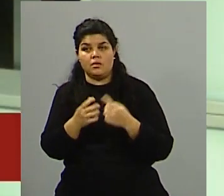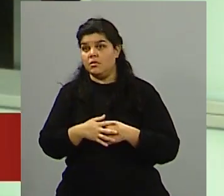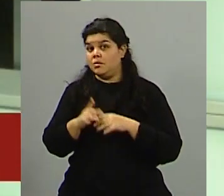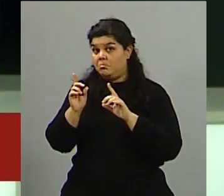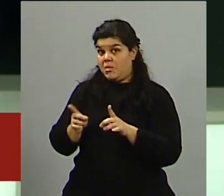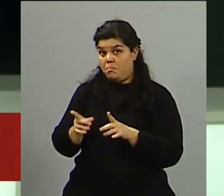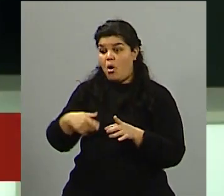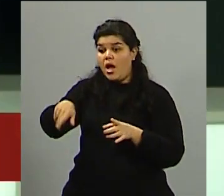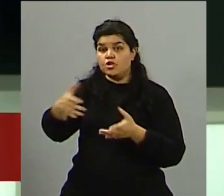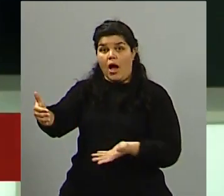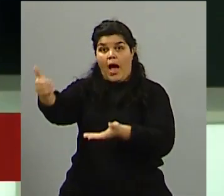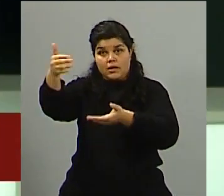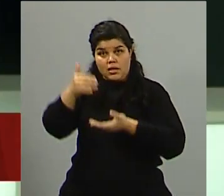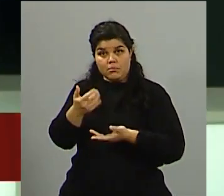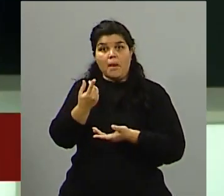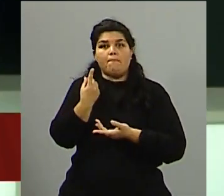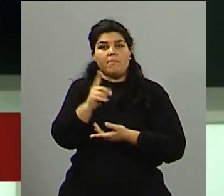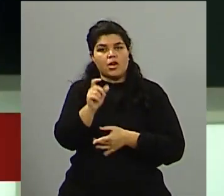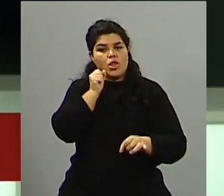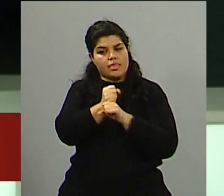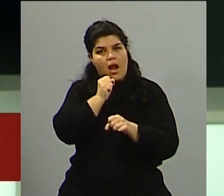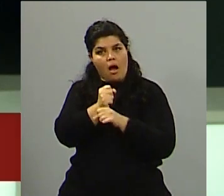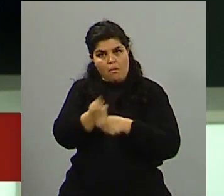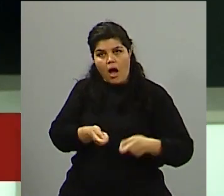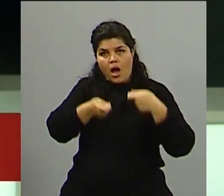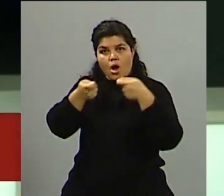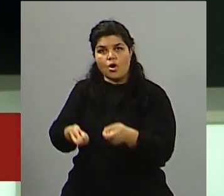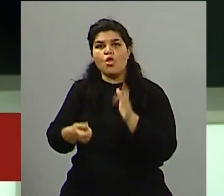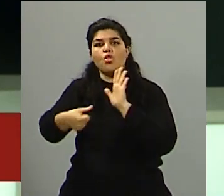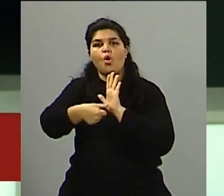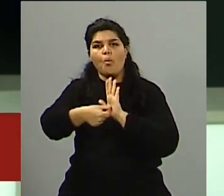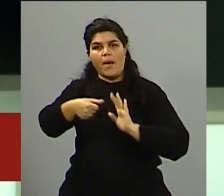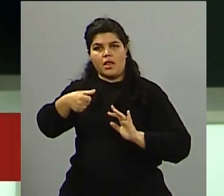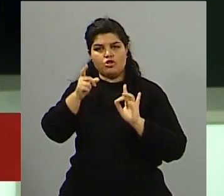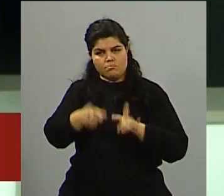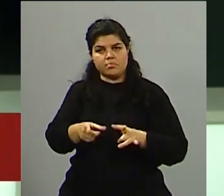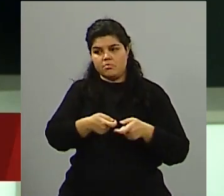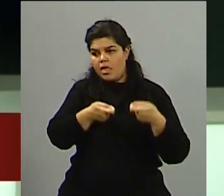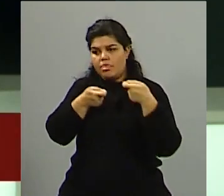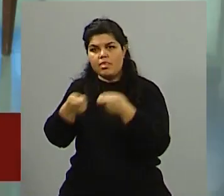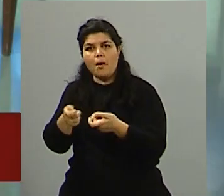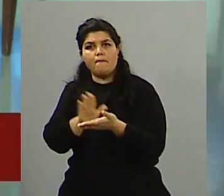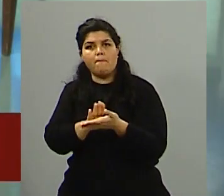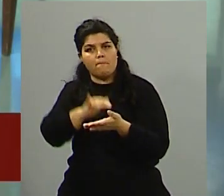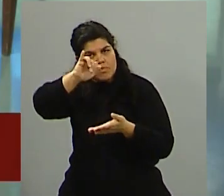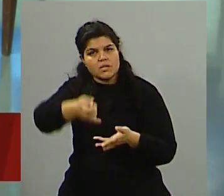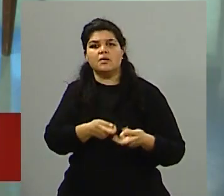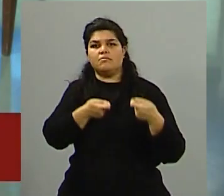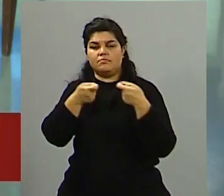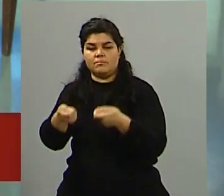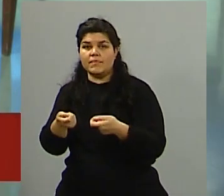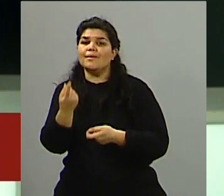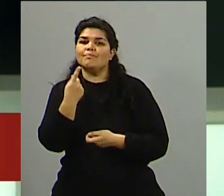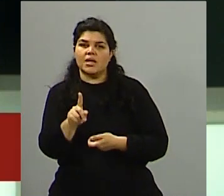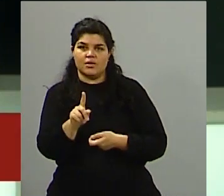laboralmente dentro de los respectivos sistemas, darle la documentación necesaria, ¿sí? Pero Sí, lo que ya no puede resistir Reino Unido,